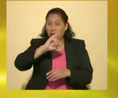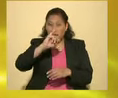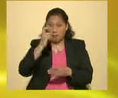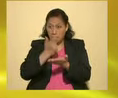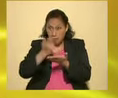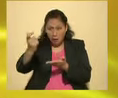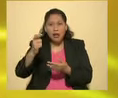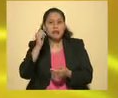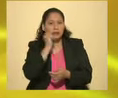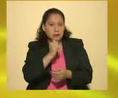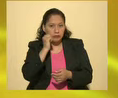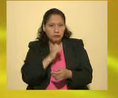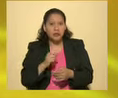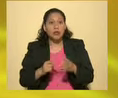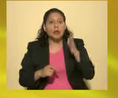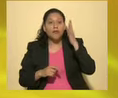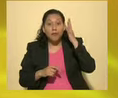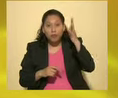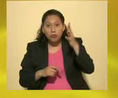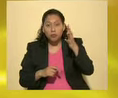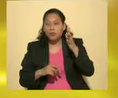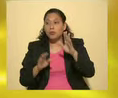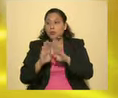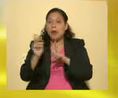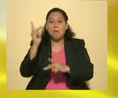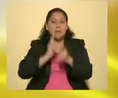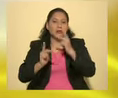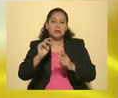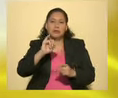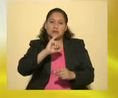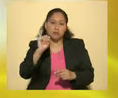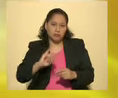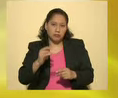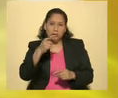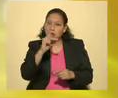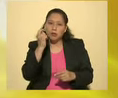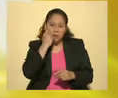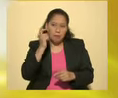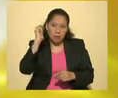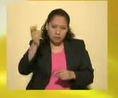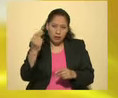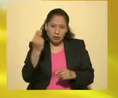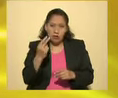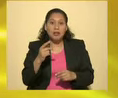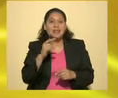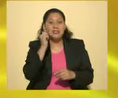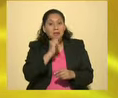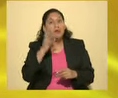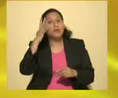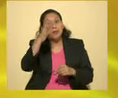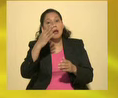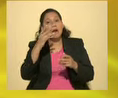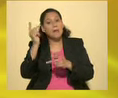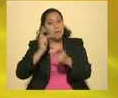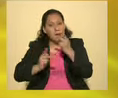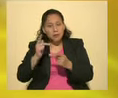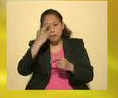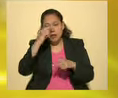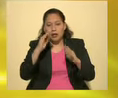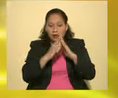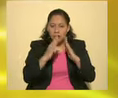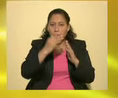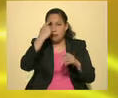en el futuro no van a ser sujetos de crédito y bueno, todo mundo llega a necesitar un crédito para casa, para